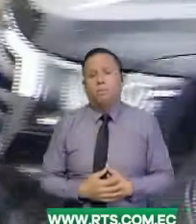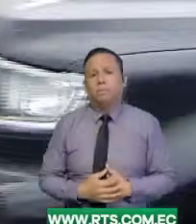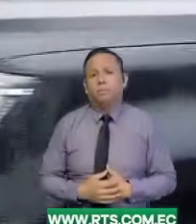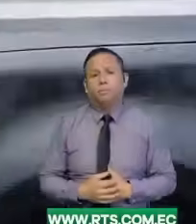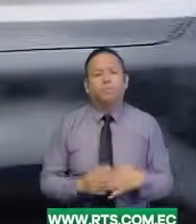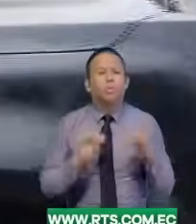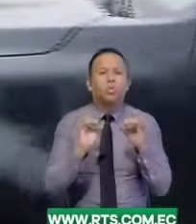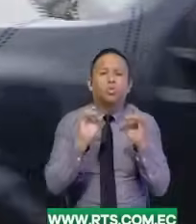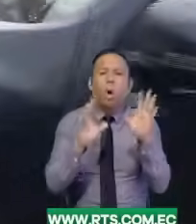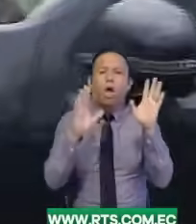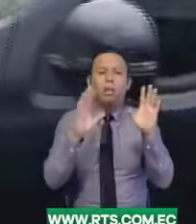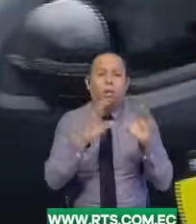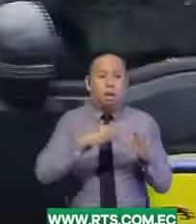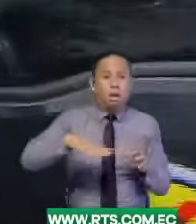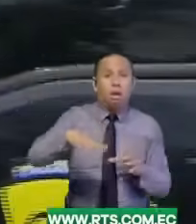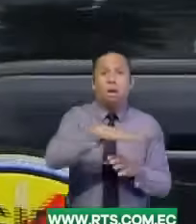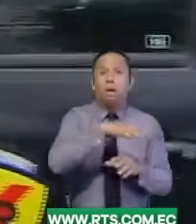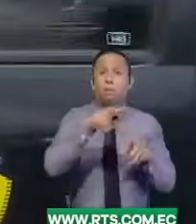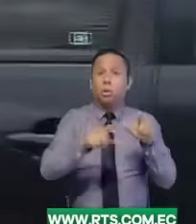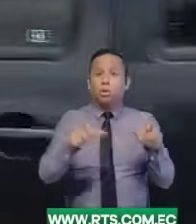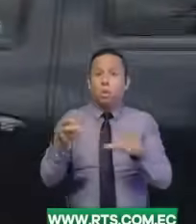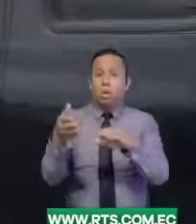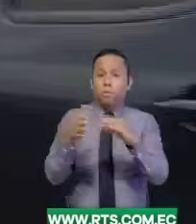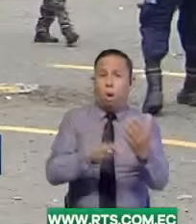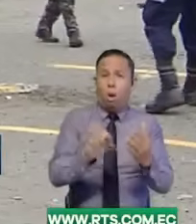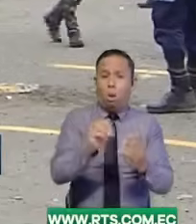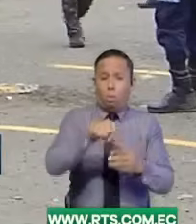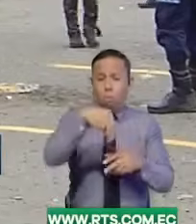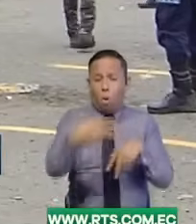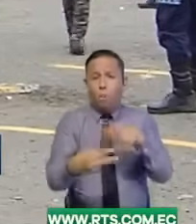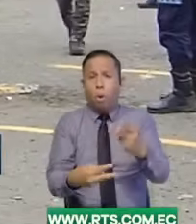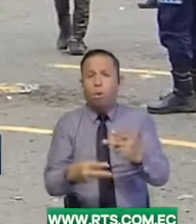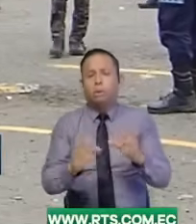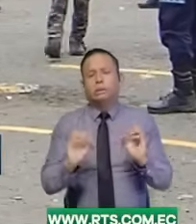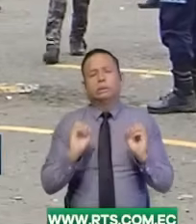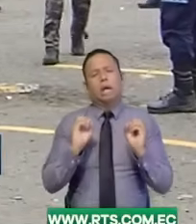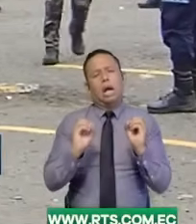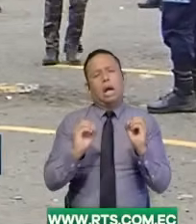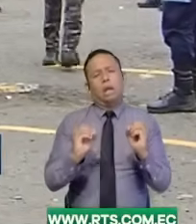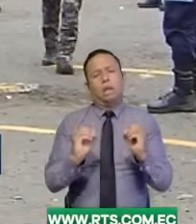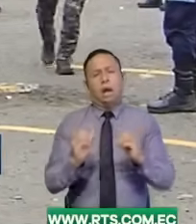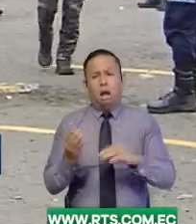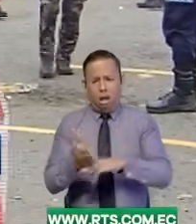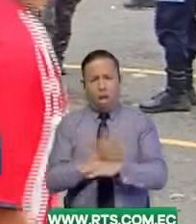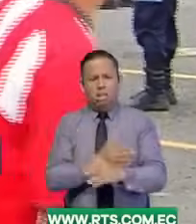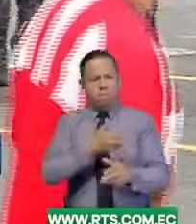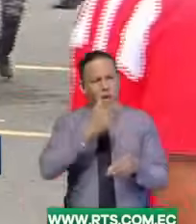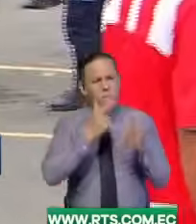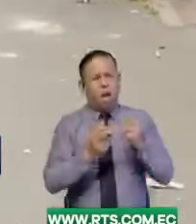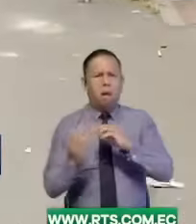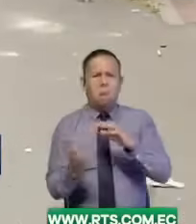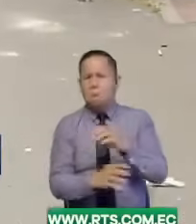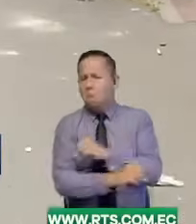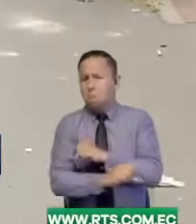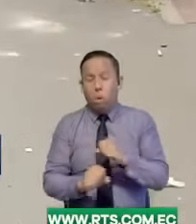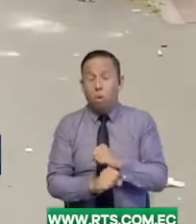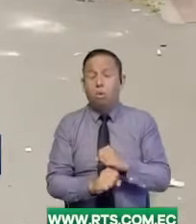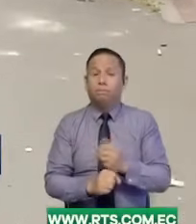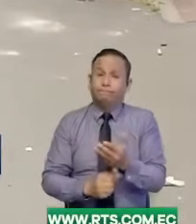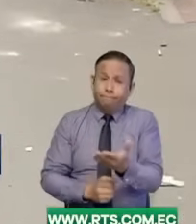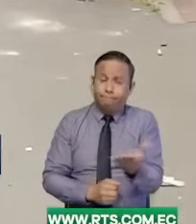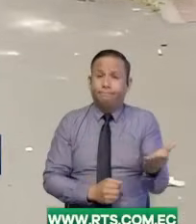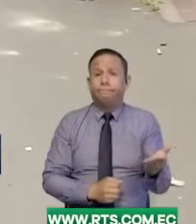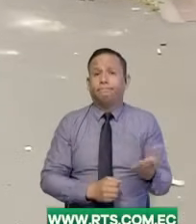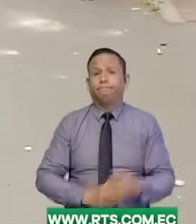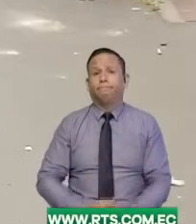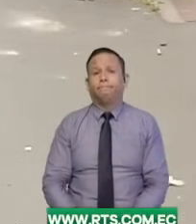Afortunadamente no hubo heridos ni fallecidos en estos ataques armados y con explosivos. Así lo anunció la autoridad, informó Charlie